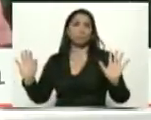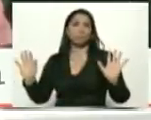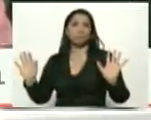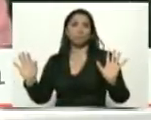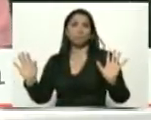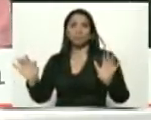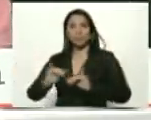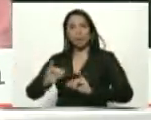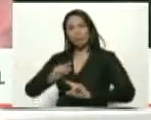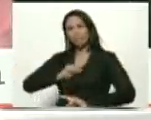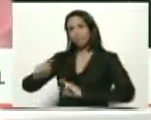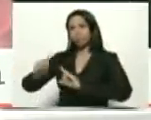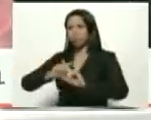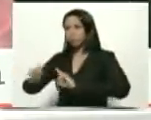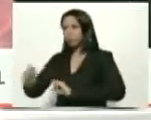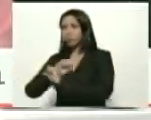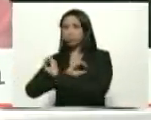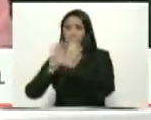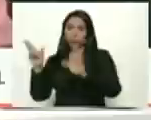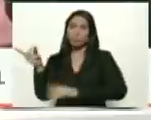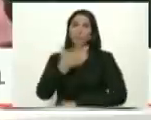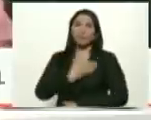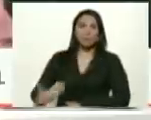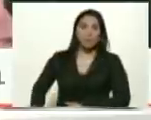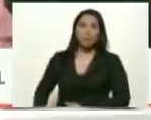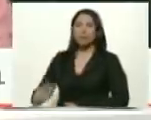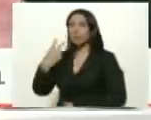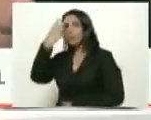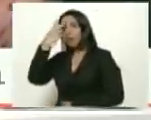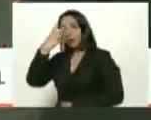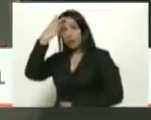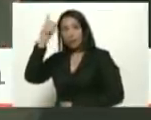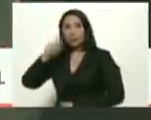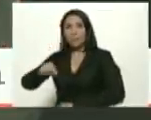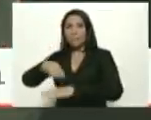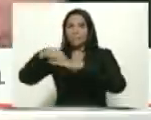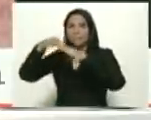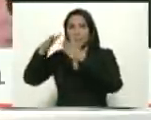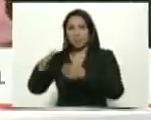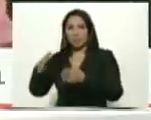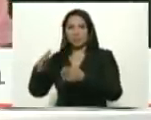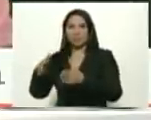Ya le he dado instrucciones muy claras al vicepresidente Tarek, al ministro